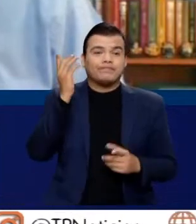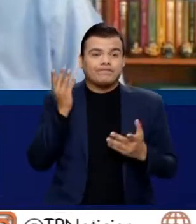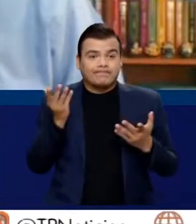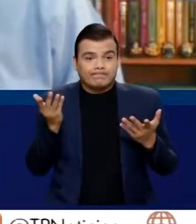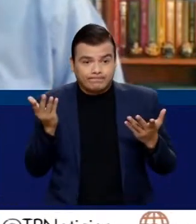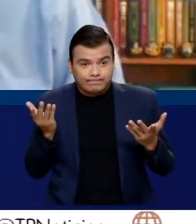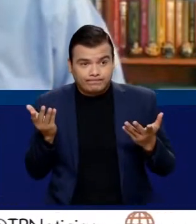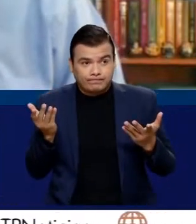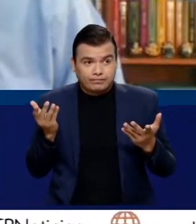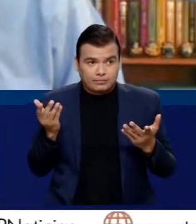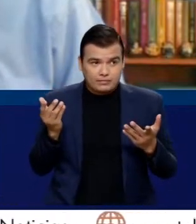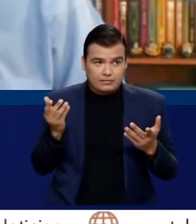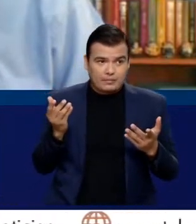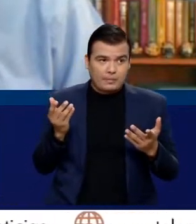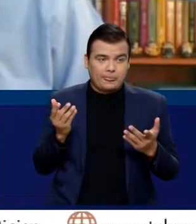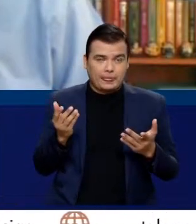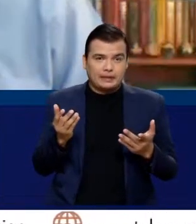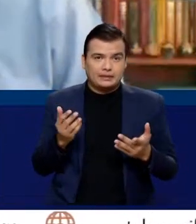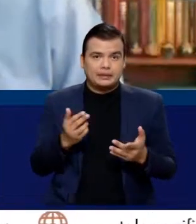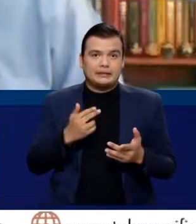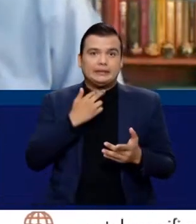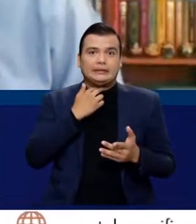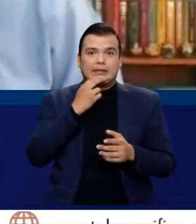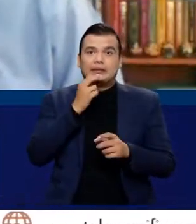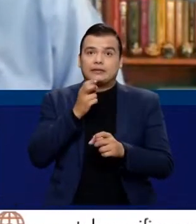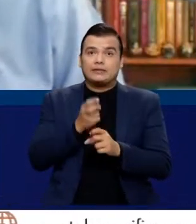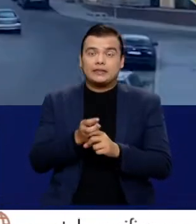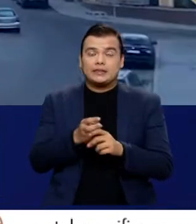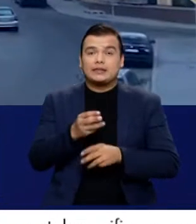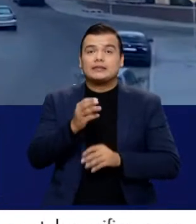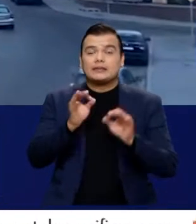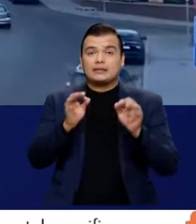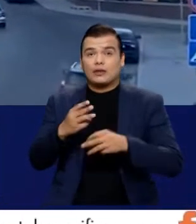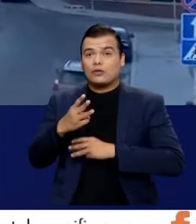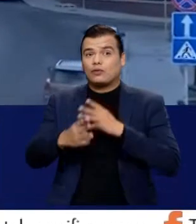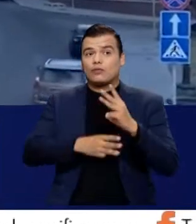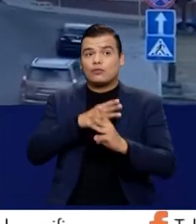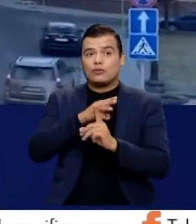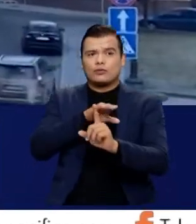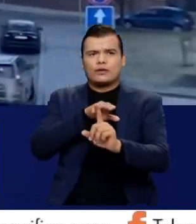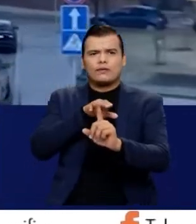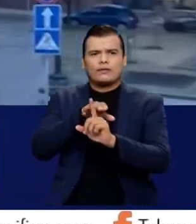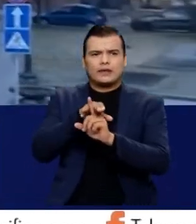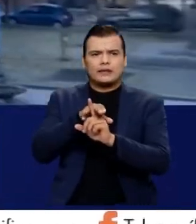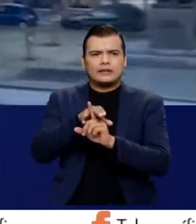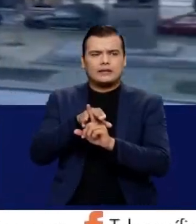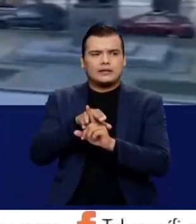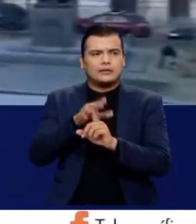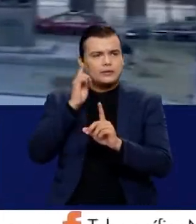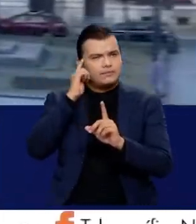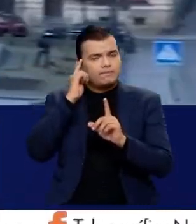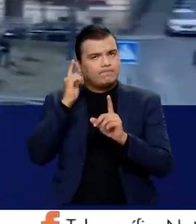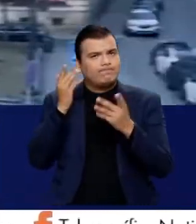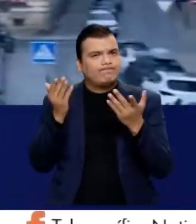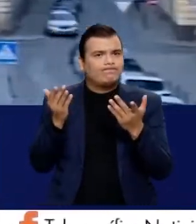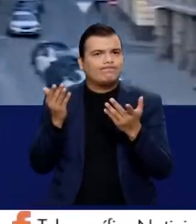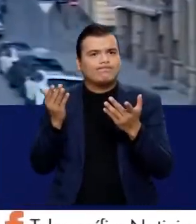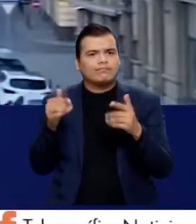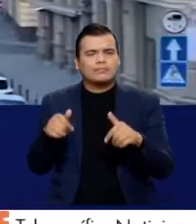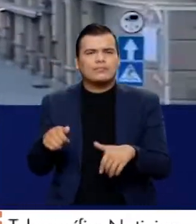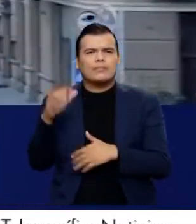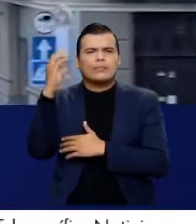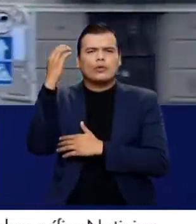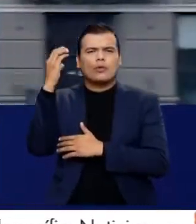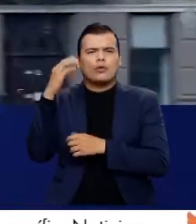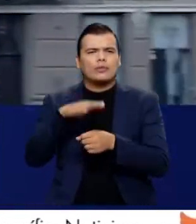afectada por la demanda que tendría este producto de otros países bueno en fin son tantas preocupaciones las que hay en colombia cómo podría afectar esta